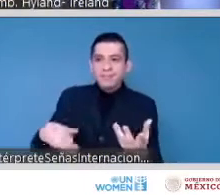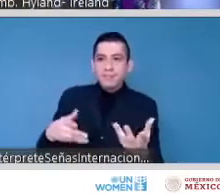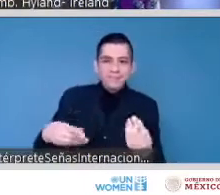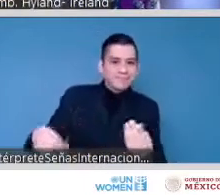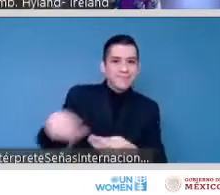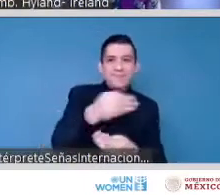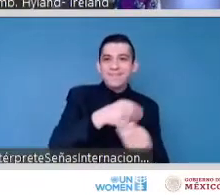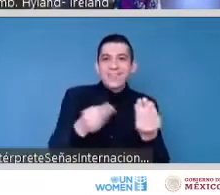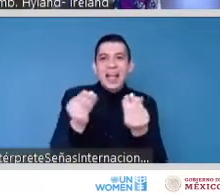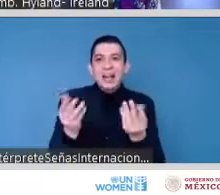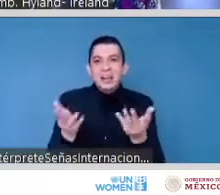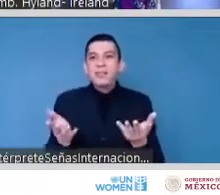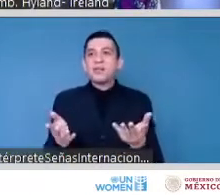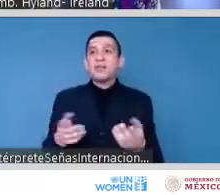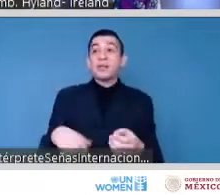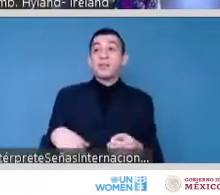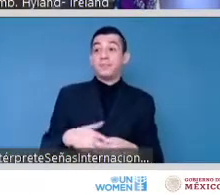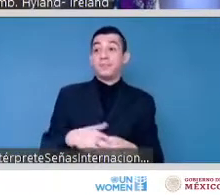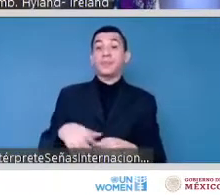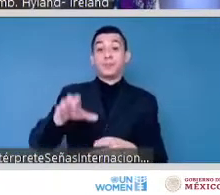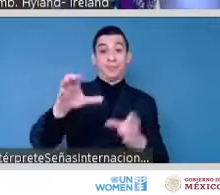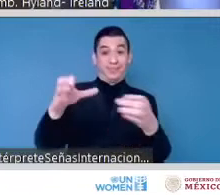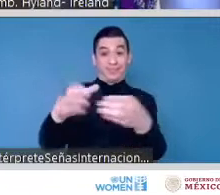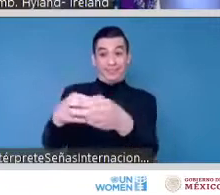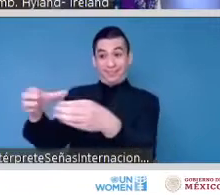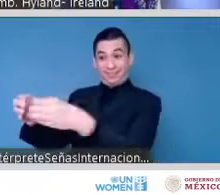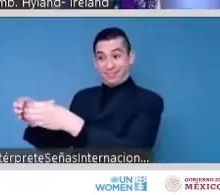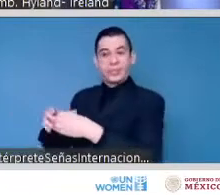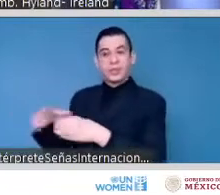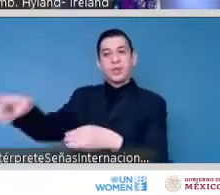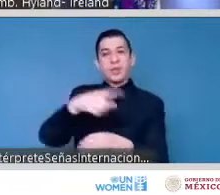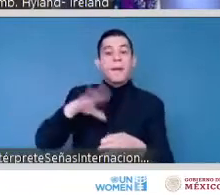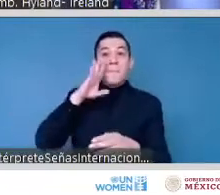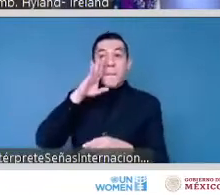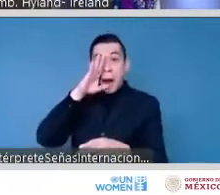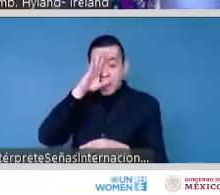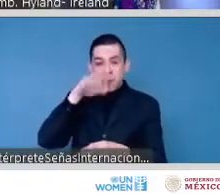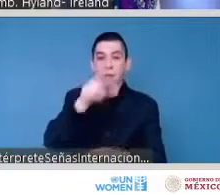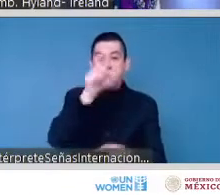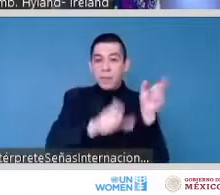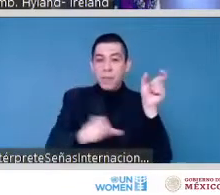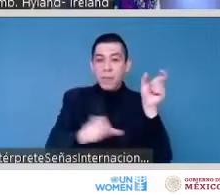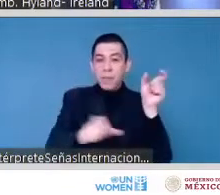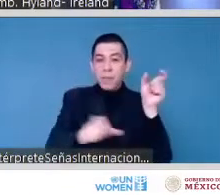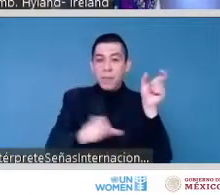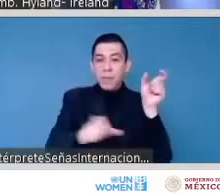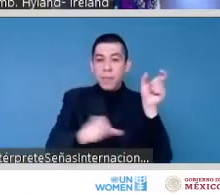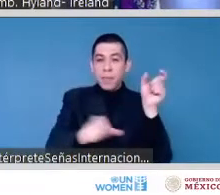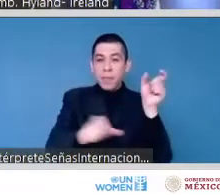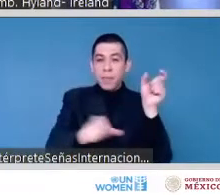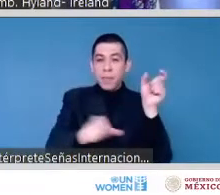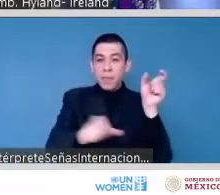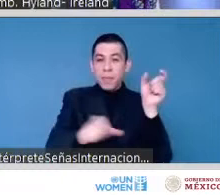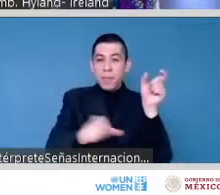a los grupos armados. Es una situación pues que es muy compleja y que digamos el llamado un poco que se hace también a los